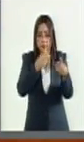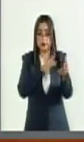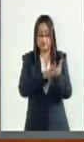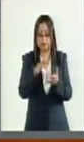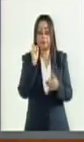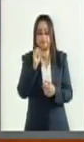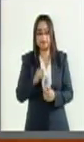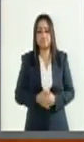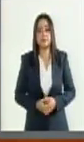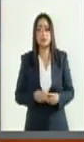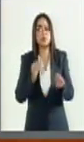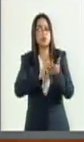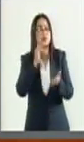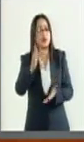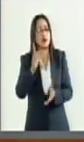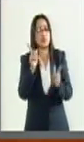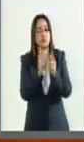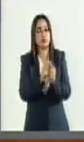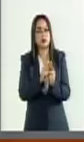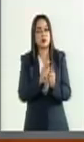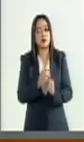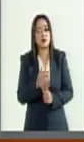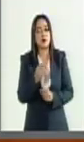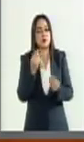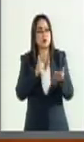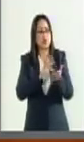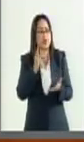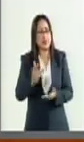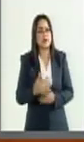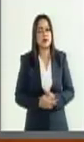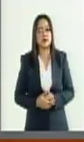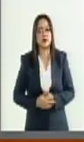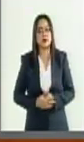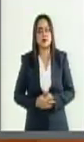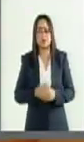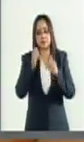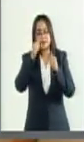reforma. Muchas gracias, es cuanto. Muchas gracias, reitero, por